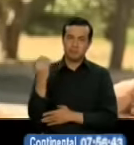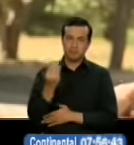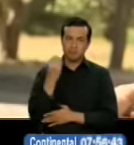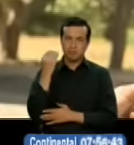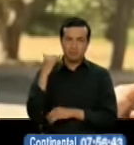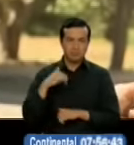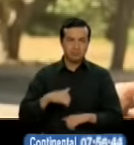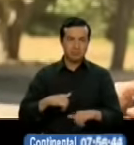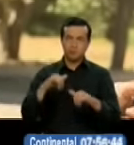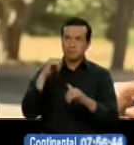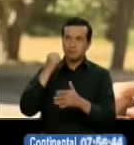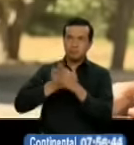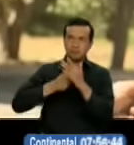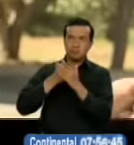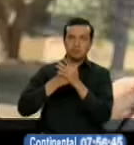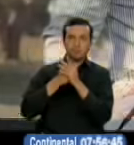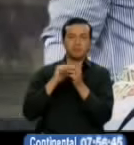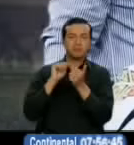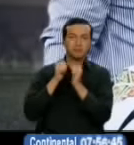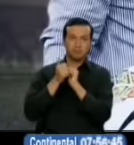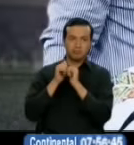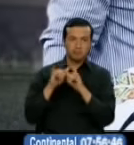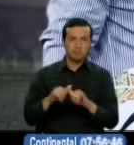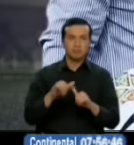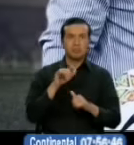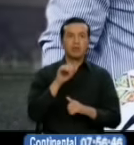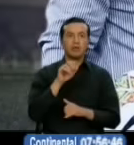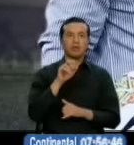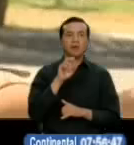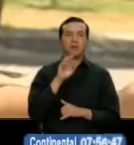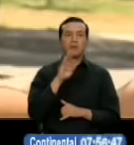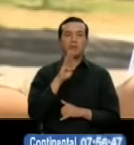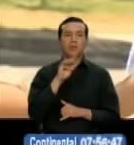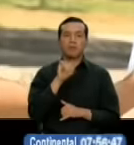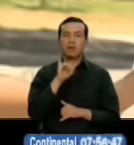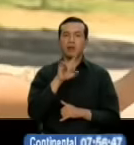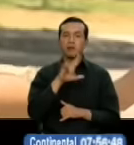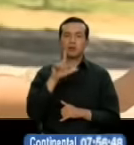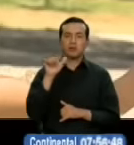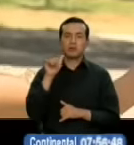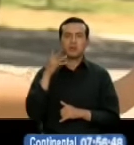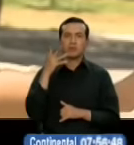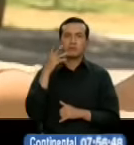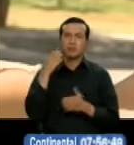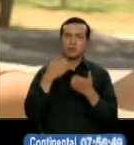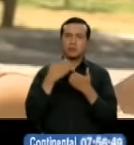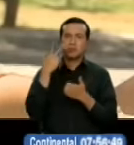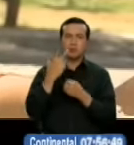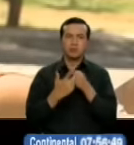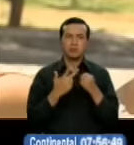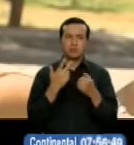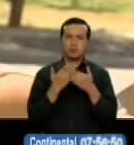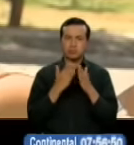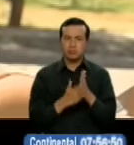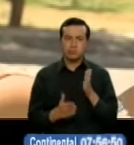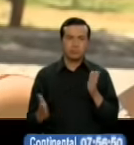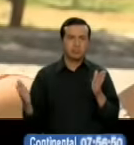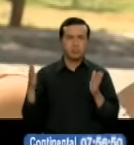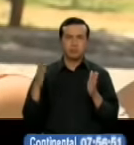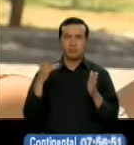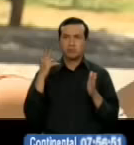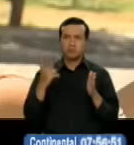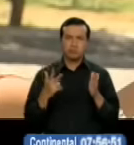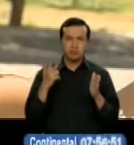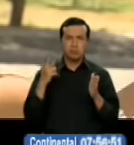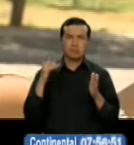seguir apuntando a la parte deportiva. Vanillas Sporting Club. Un equipo que en los últimos 3 años, hace años que